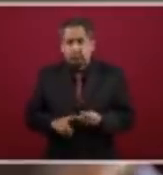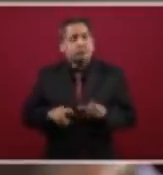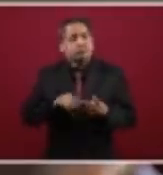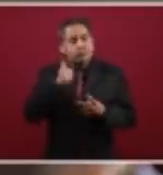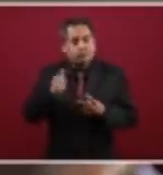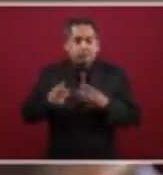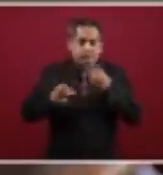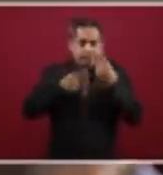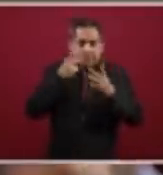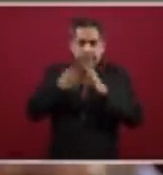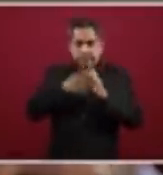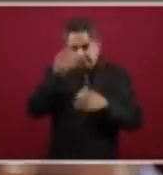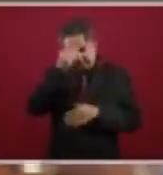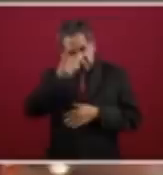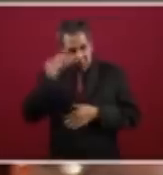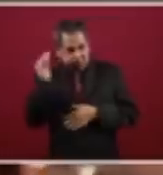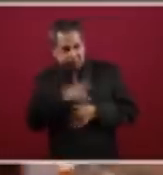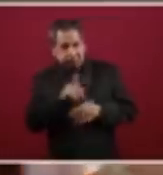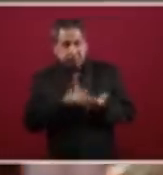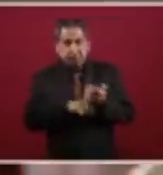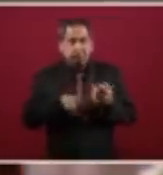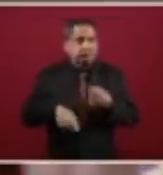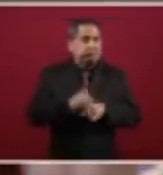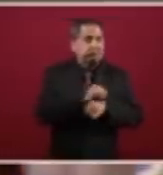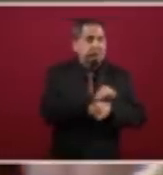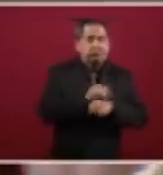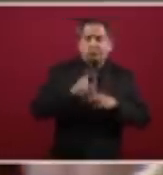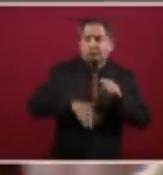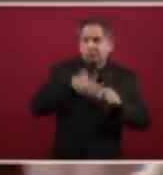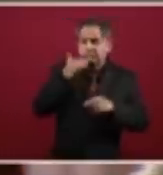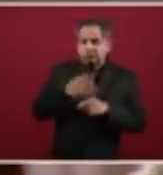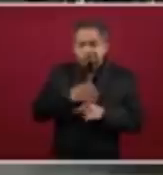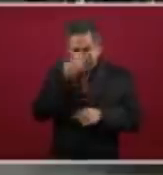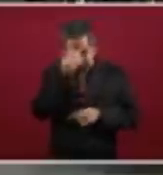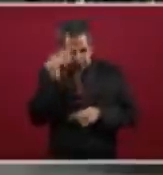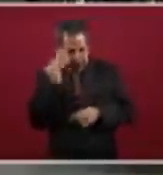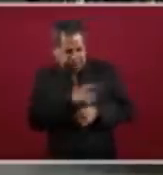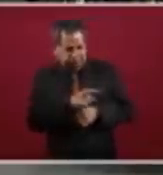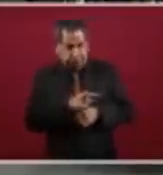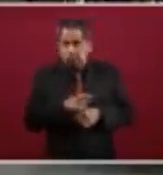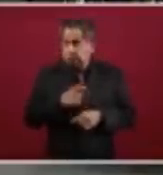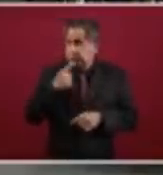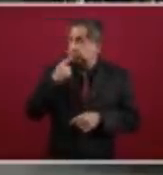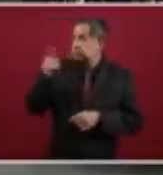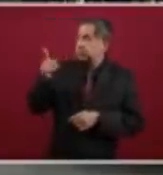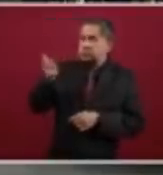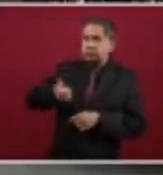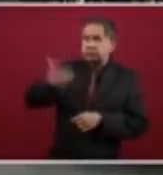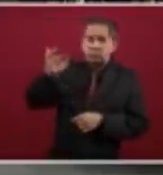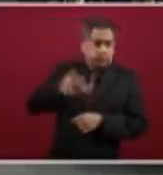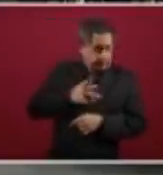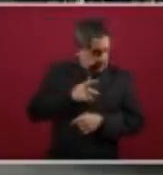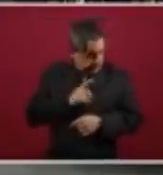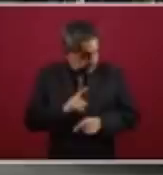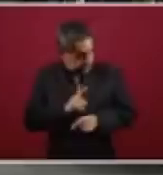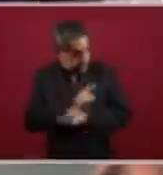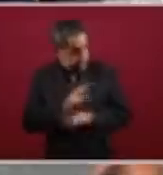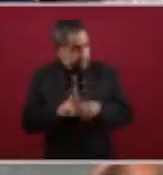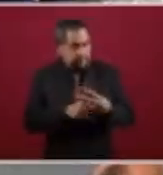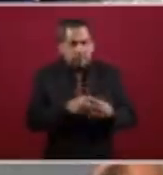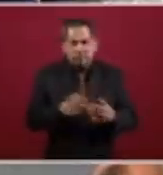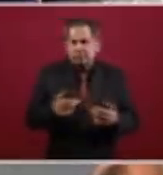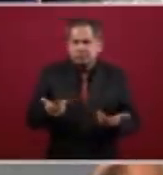negras para desacreditar a los investigadores anticorrupción por su denuncia respecto al sobreprecio de patrullas. Mi pregunta